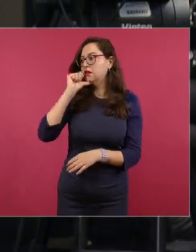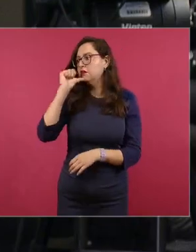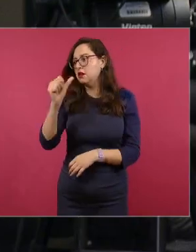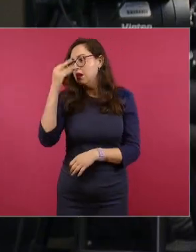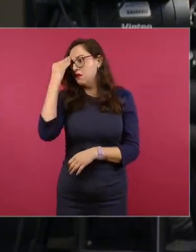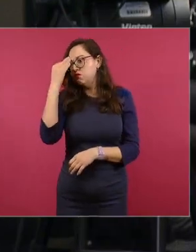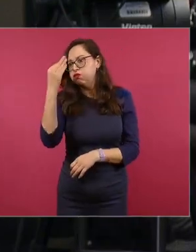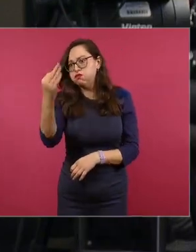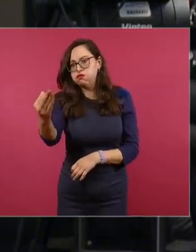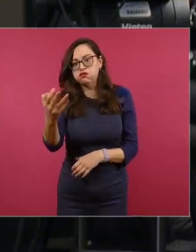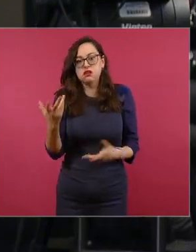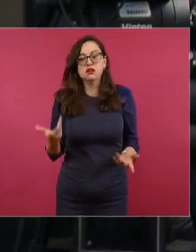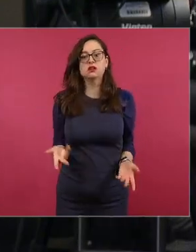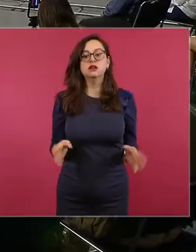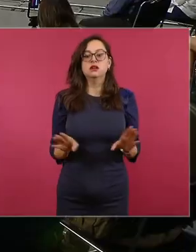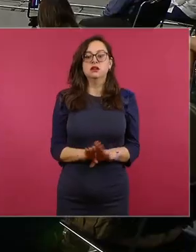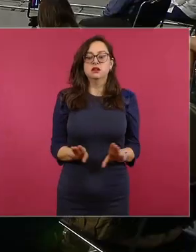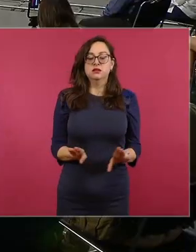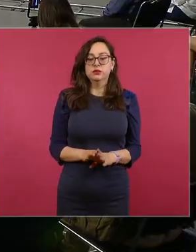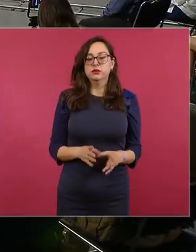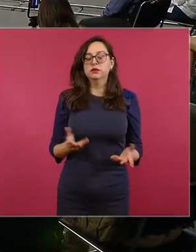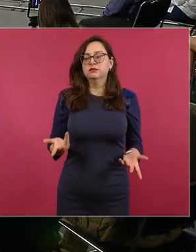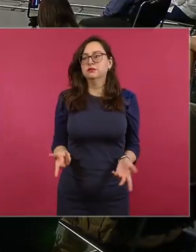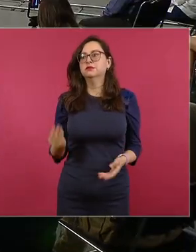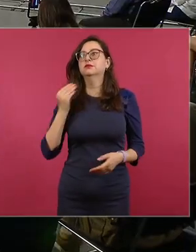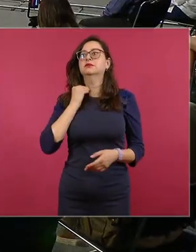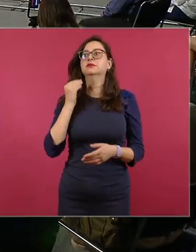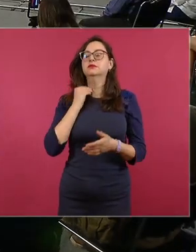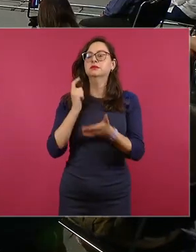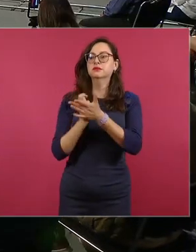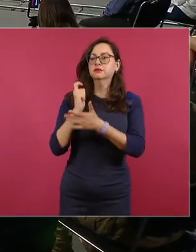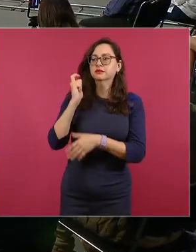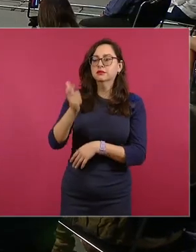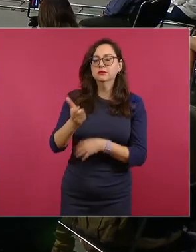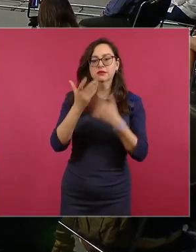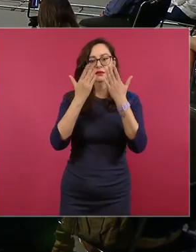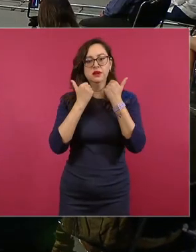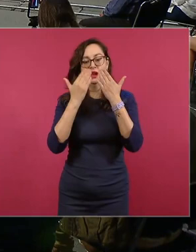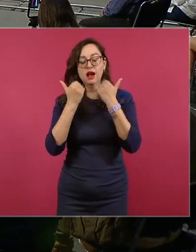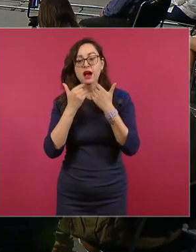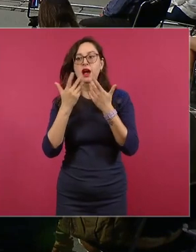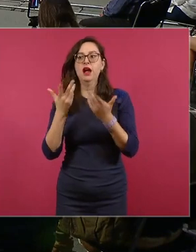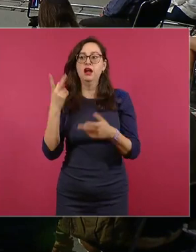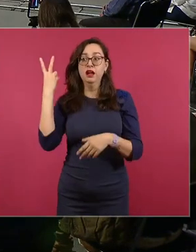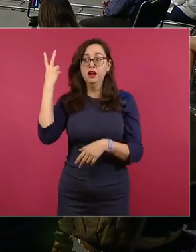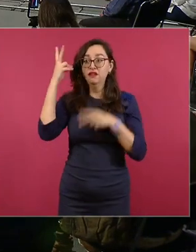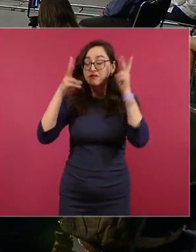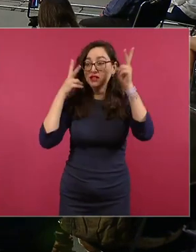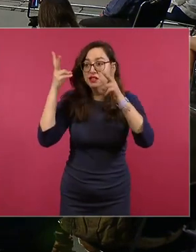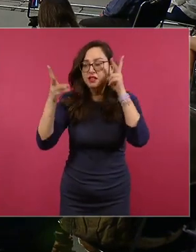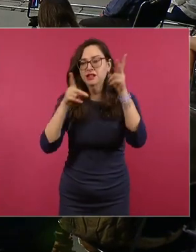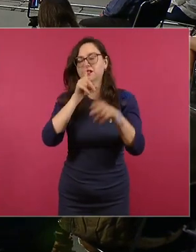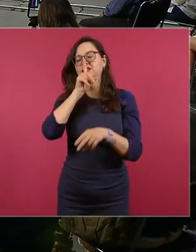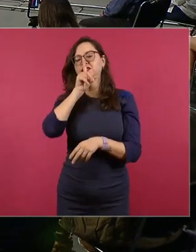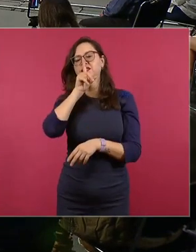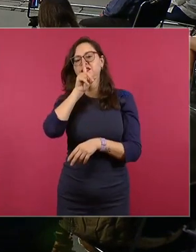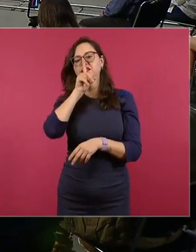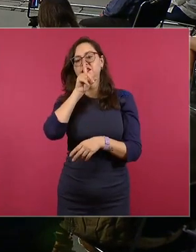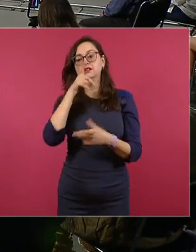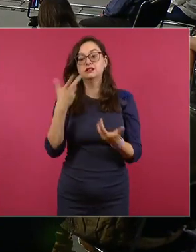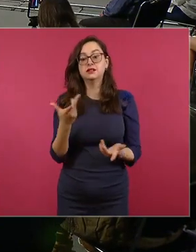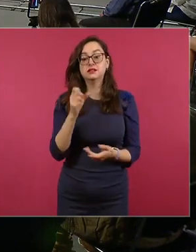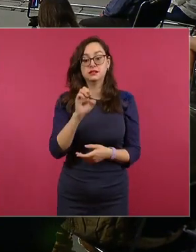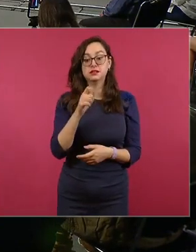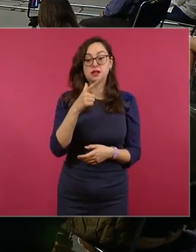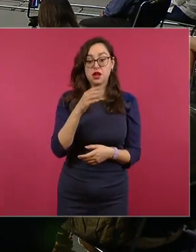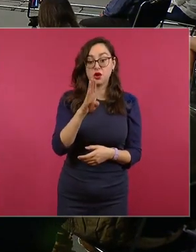abogado y después para trasladarse a Coahuila y de esa manera tener contacto con ellos. Les han estado hablando de la Secretaría de